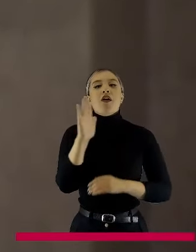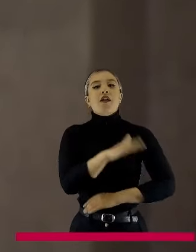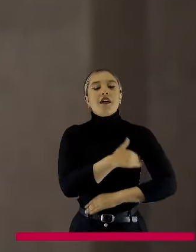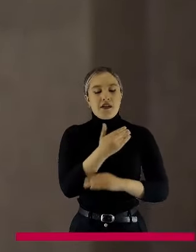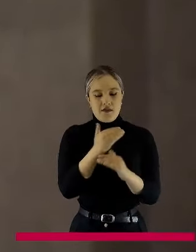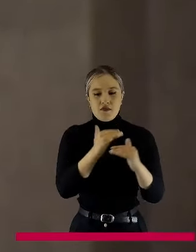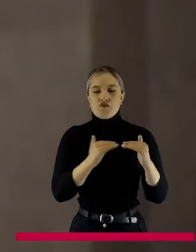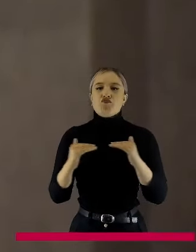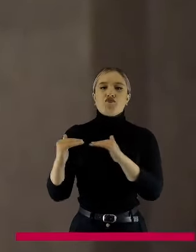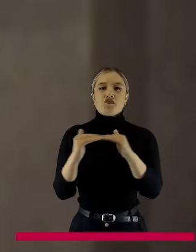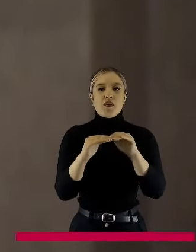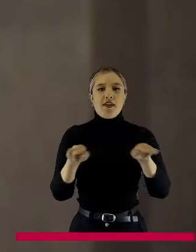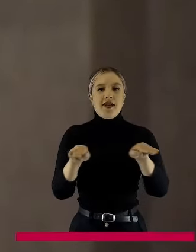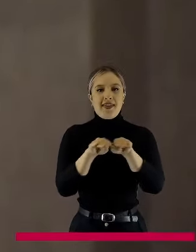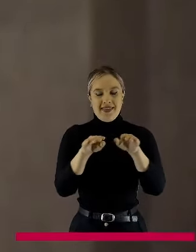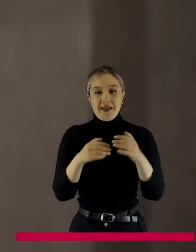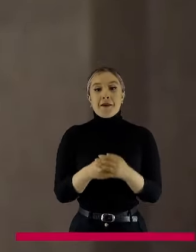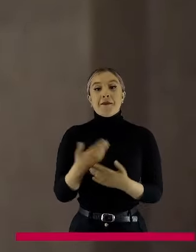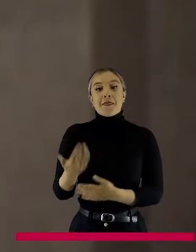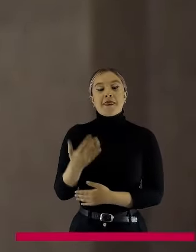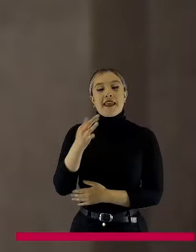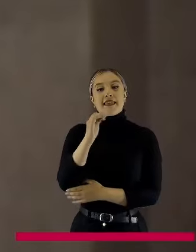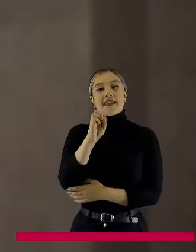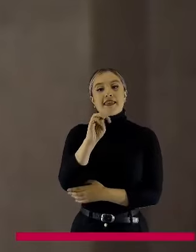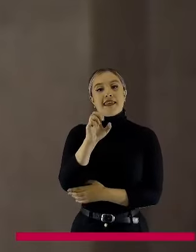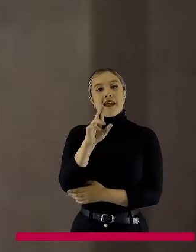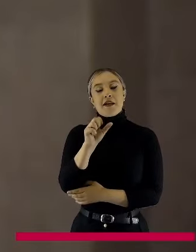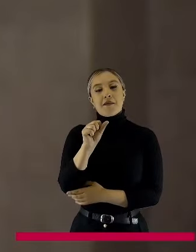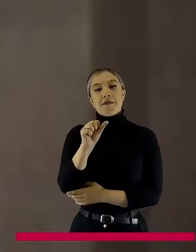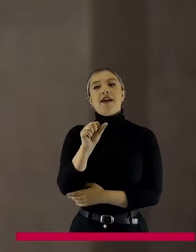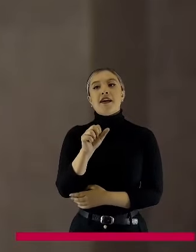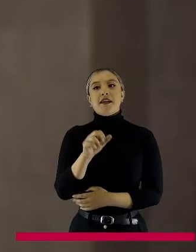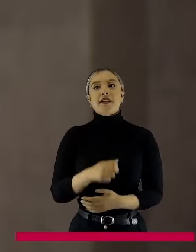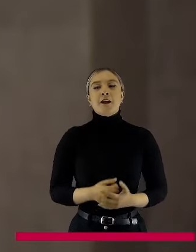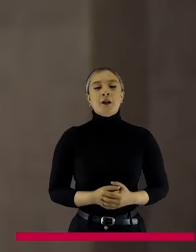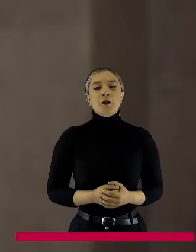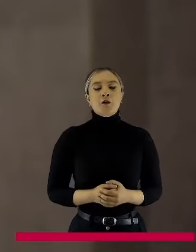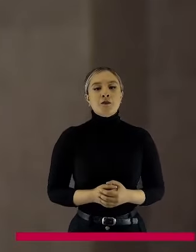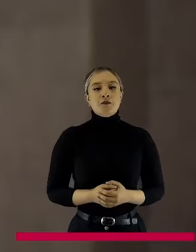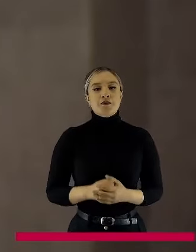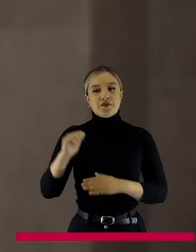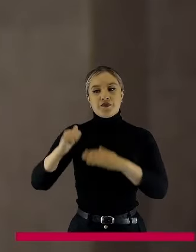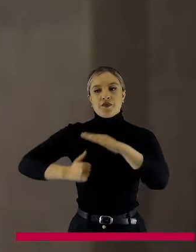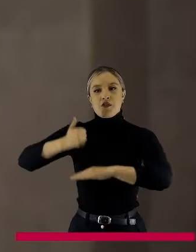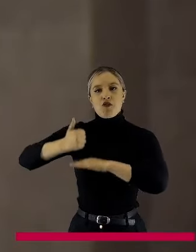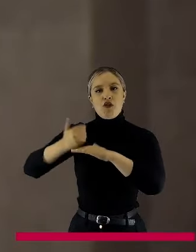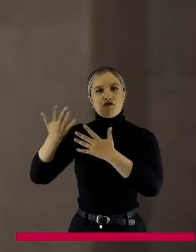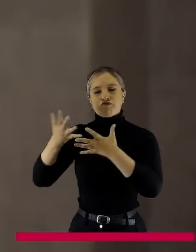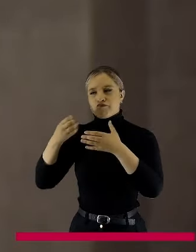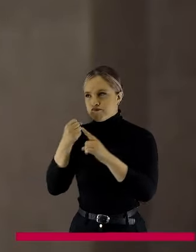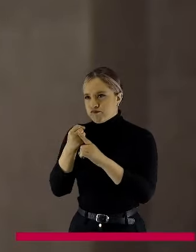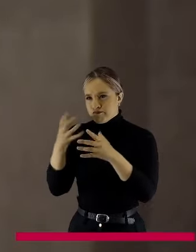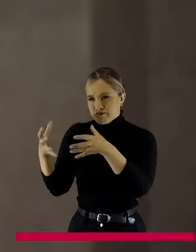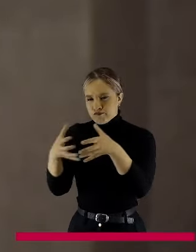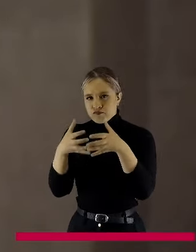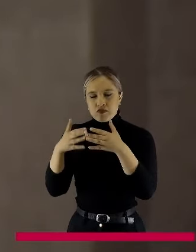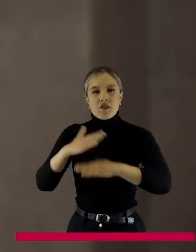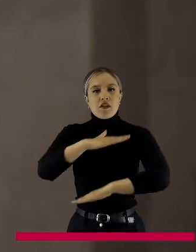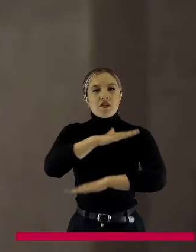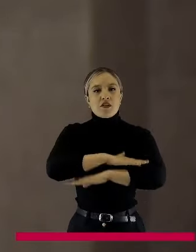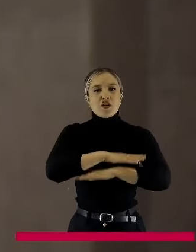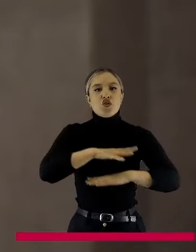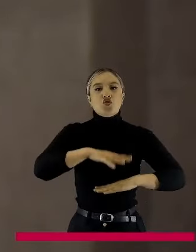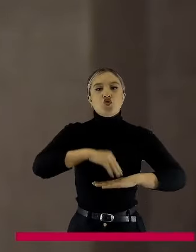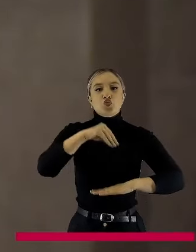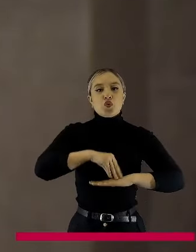y la Equidad, Tamara Matea Ospina Pose, al jefe de cooperación de la Embajada de